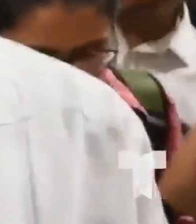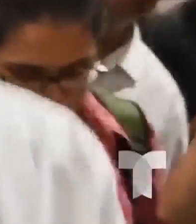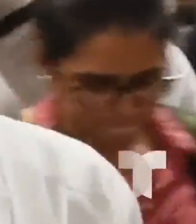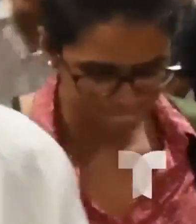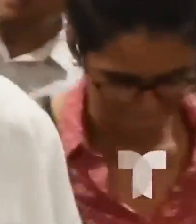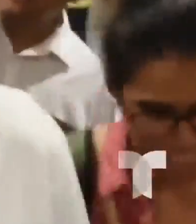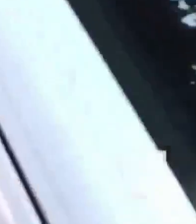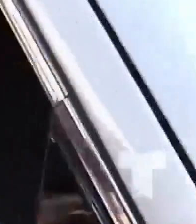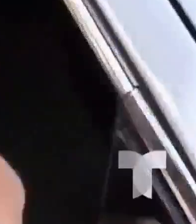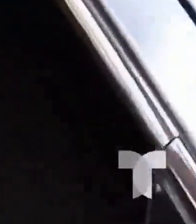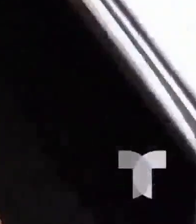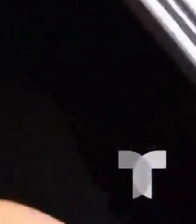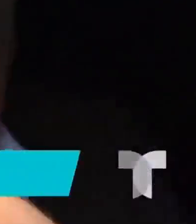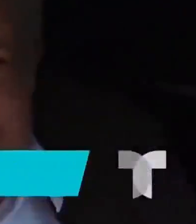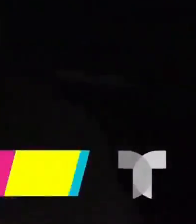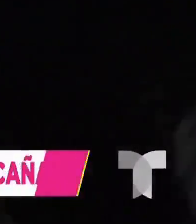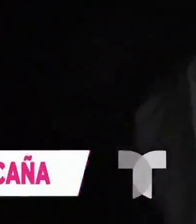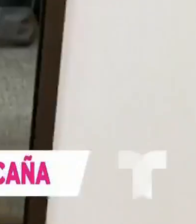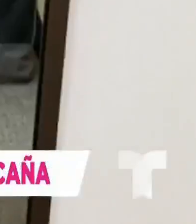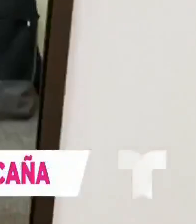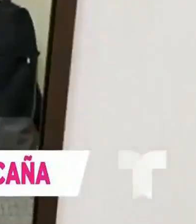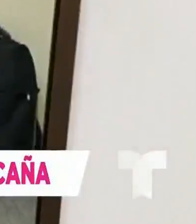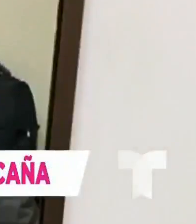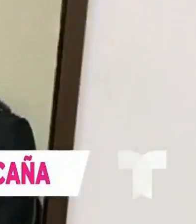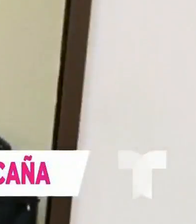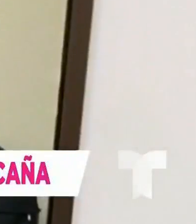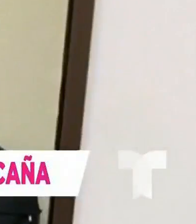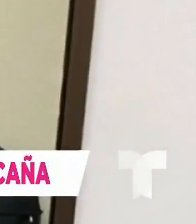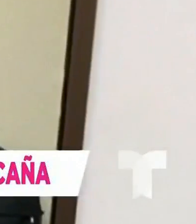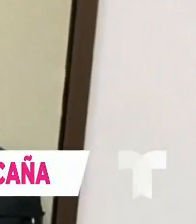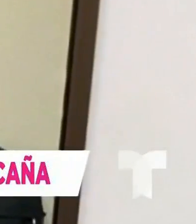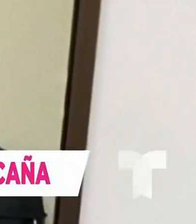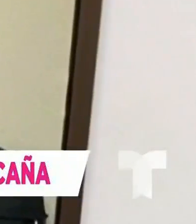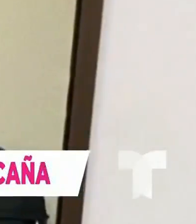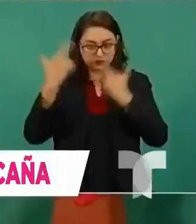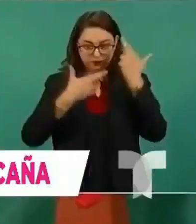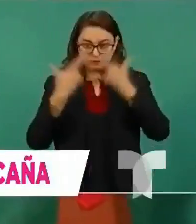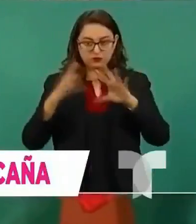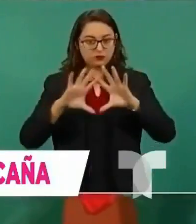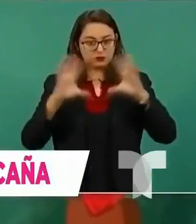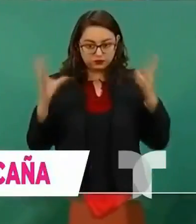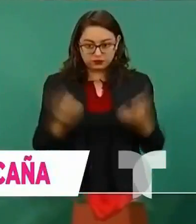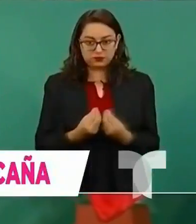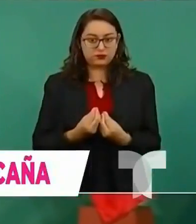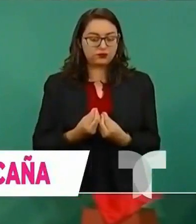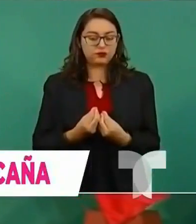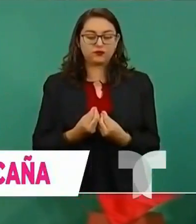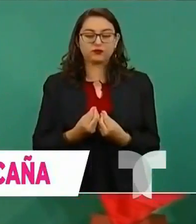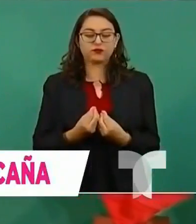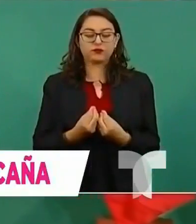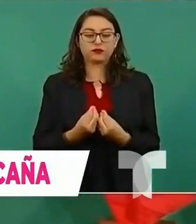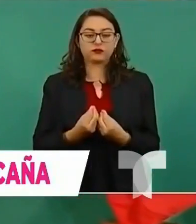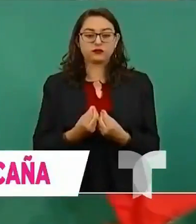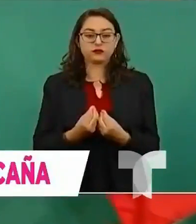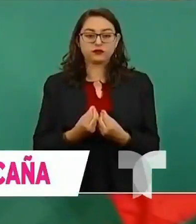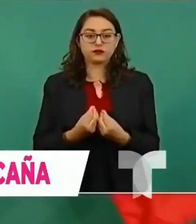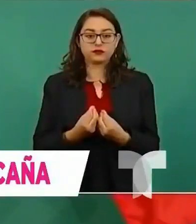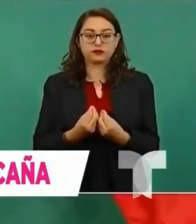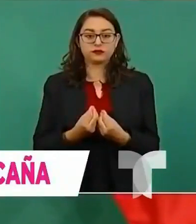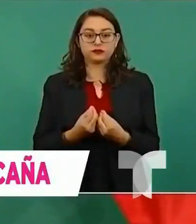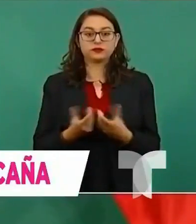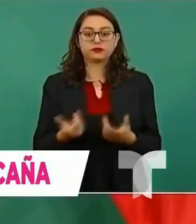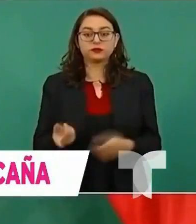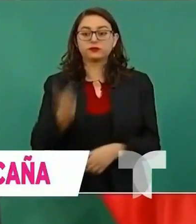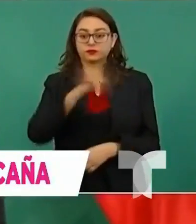El presidente de México ayudará a investigar la muerte de Octavio Ocaña. Así lo dio a conocer el mandatario mexicano en conferencia de prensa. Me enteré